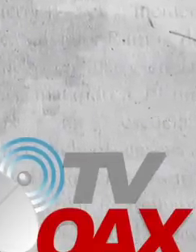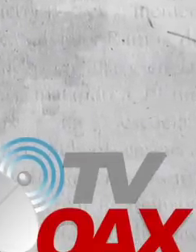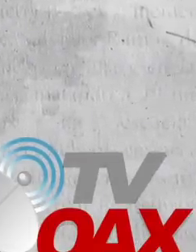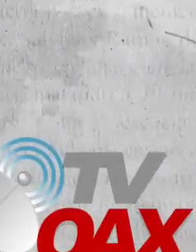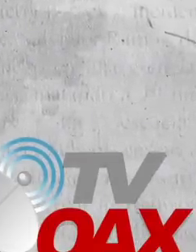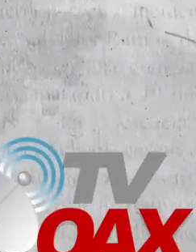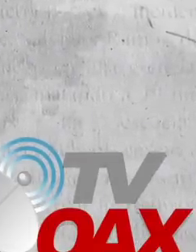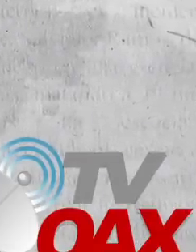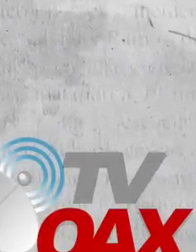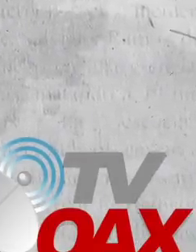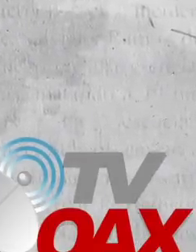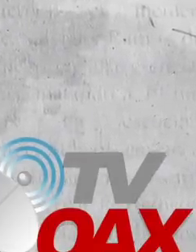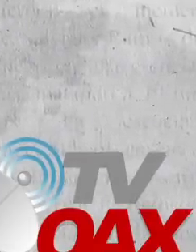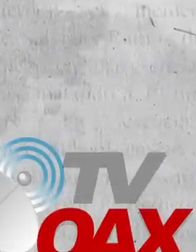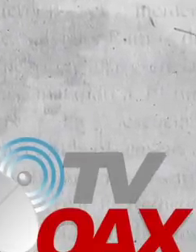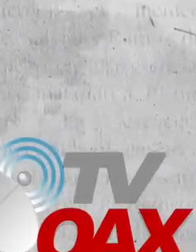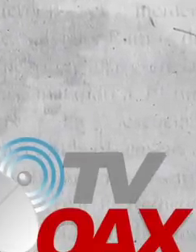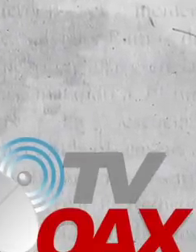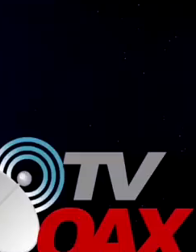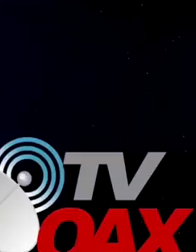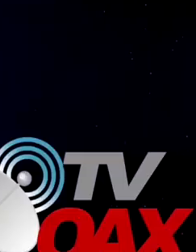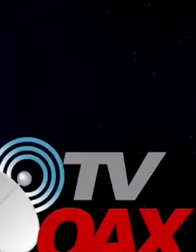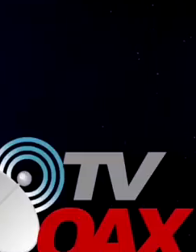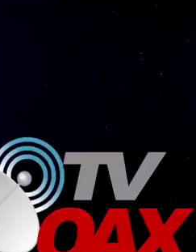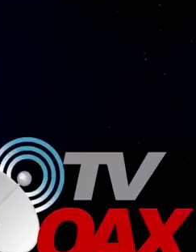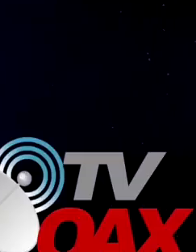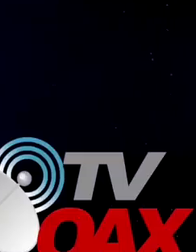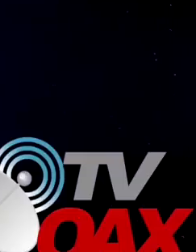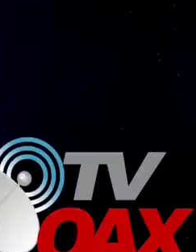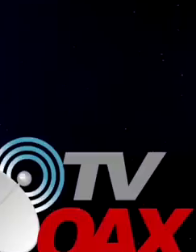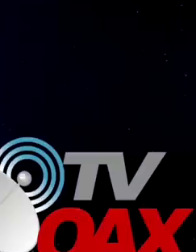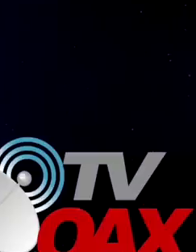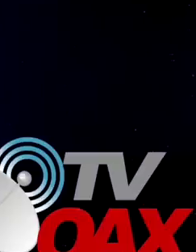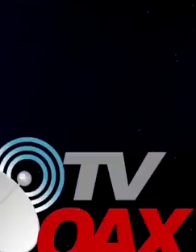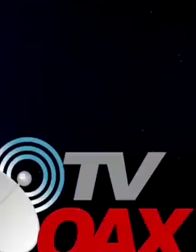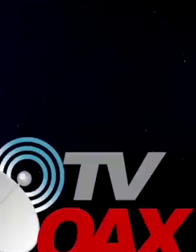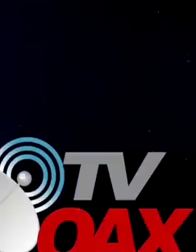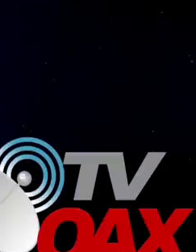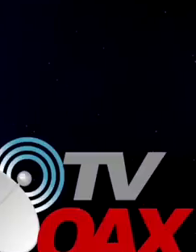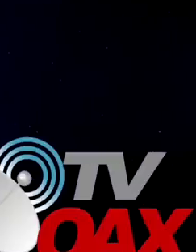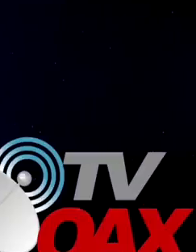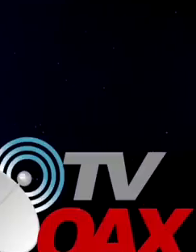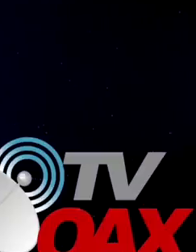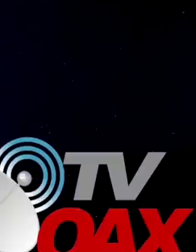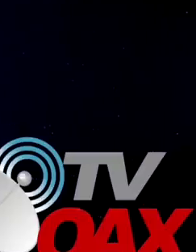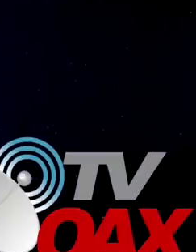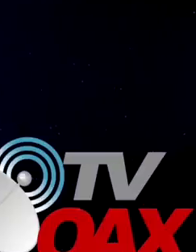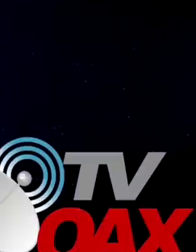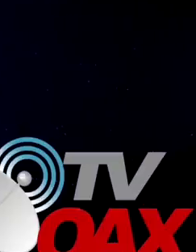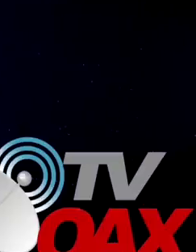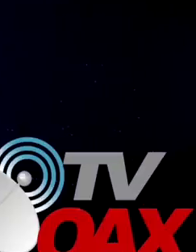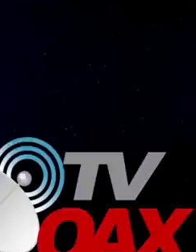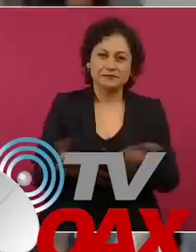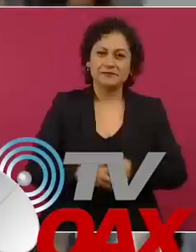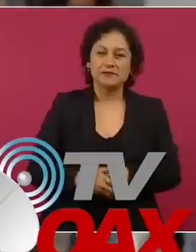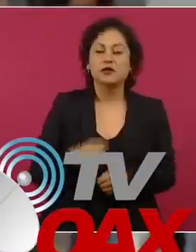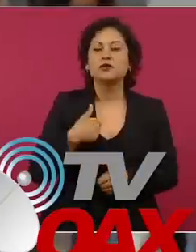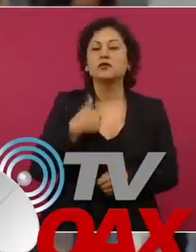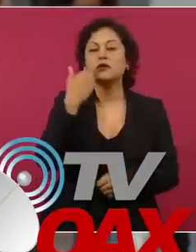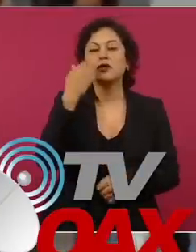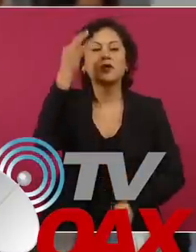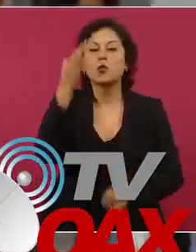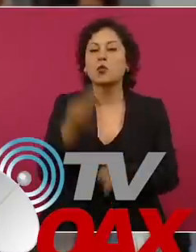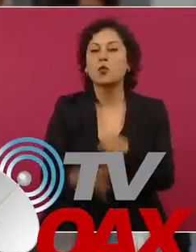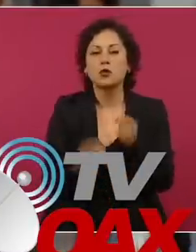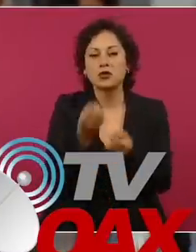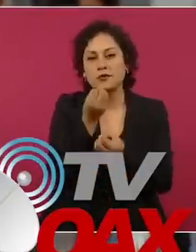calificó al presidente de México como la gran esperanza para América Latina. Veamos la forma que se dirigió